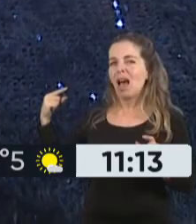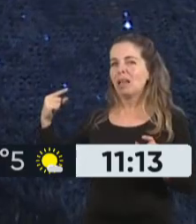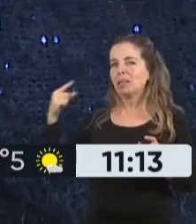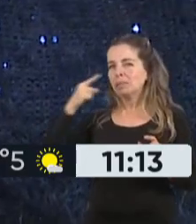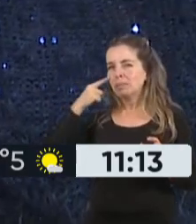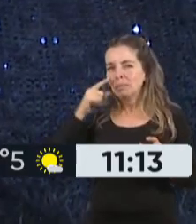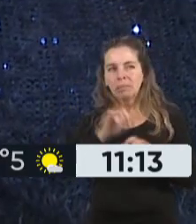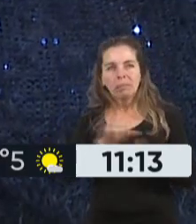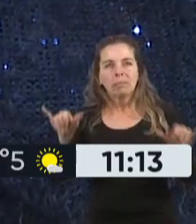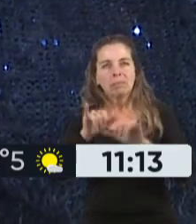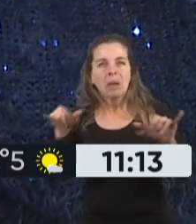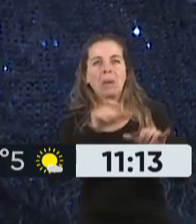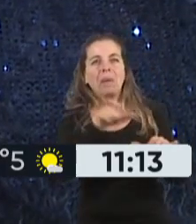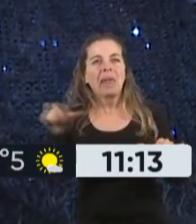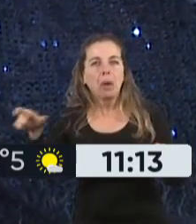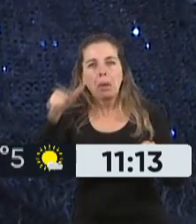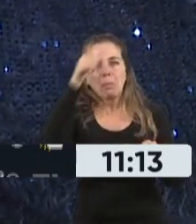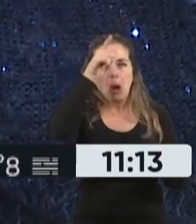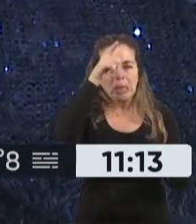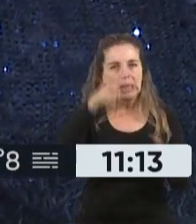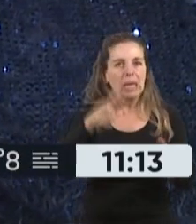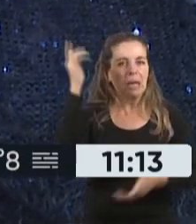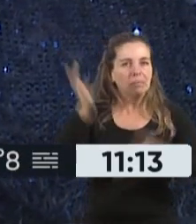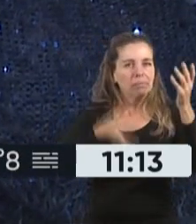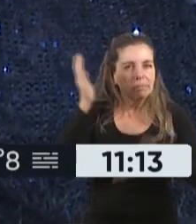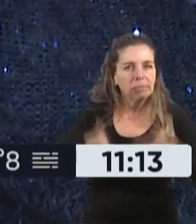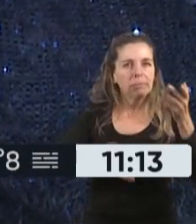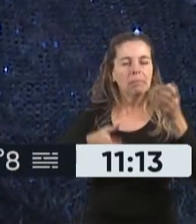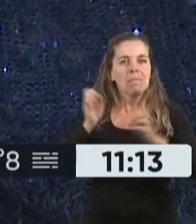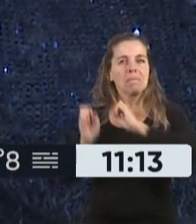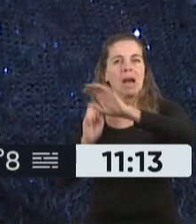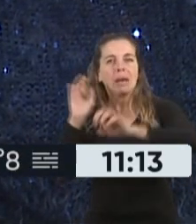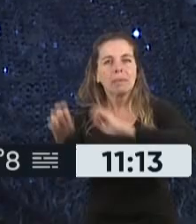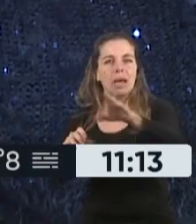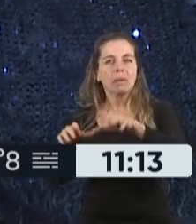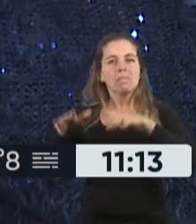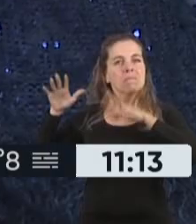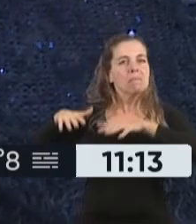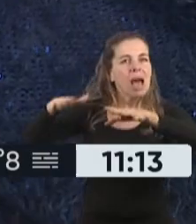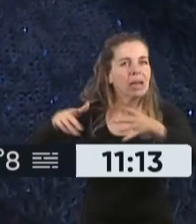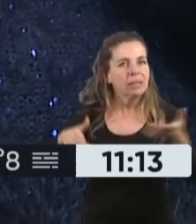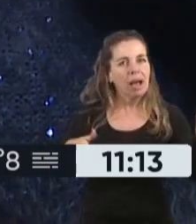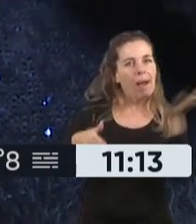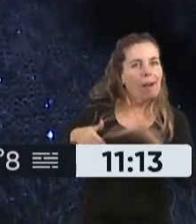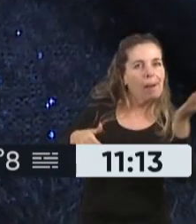videos de efectivos policiales golpeando y gaseando a manifestantes en el marco de la sesión de la Ley Bases que no